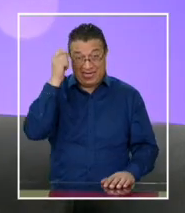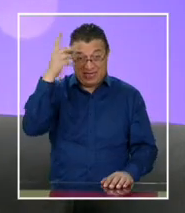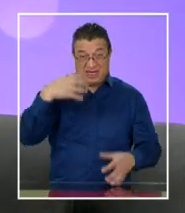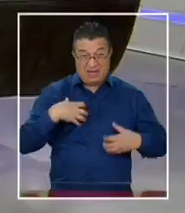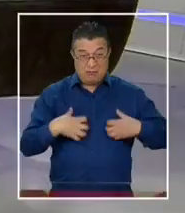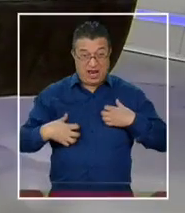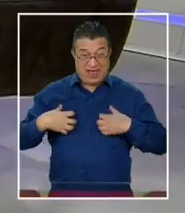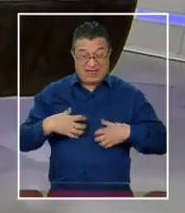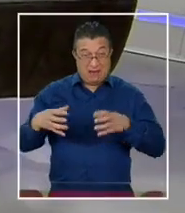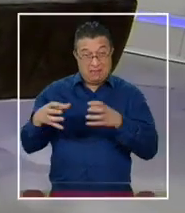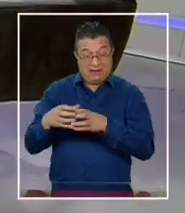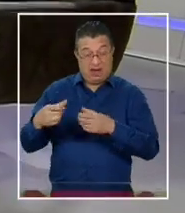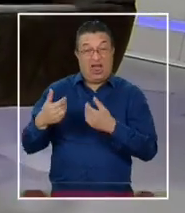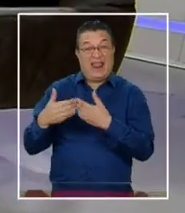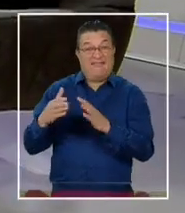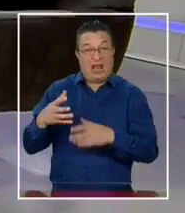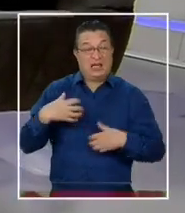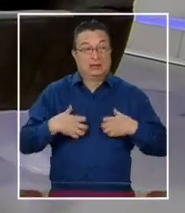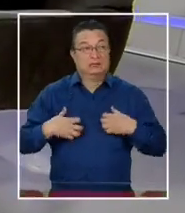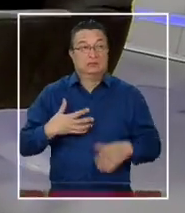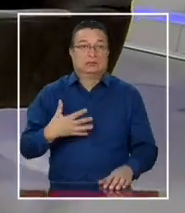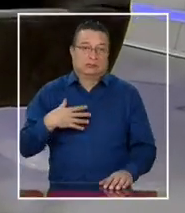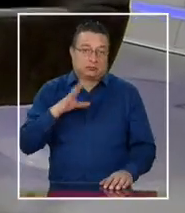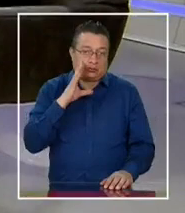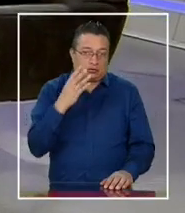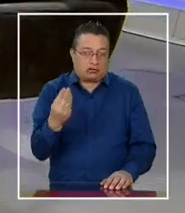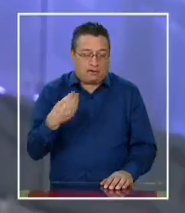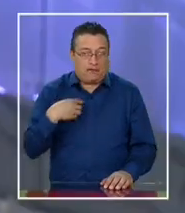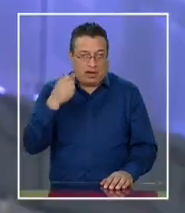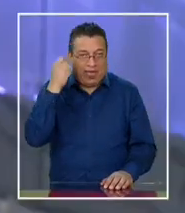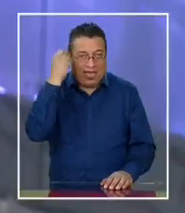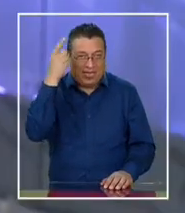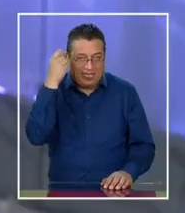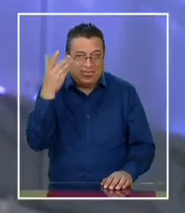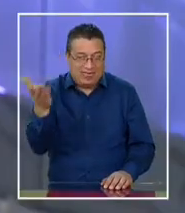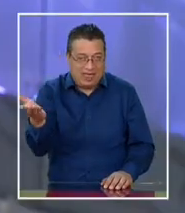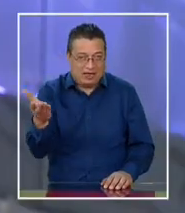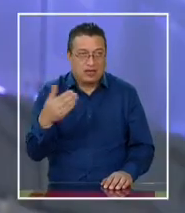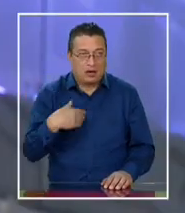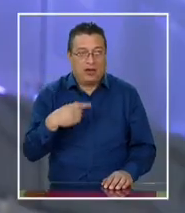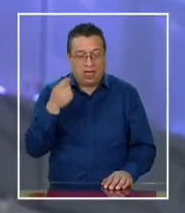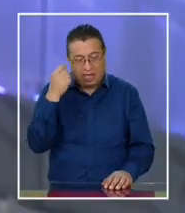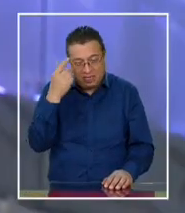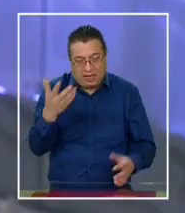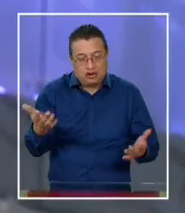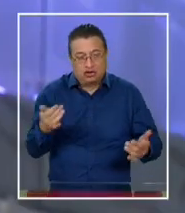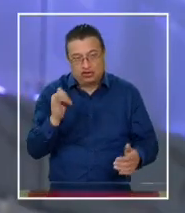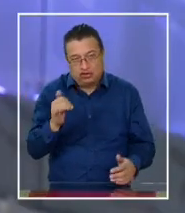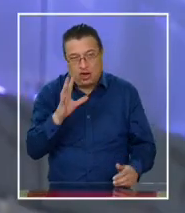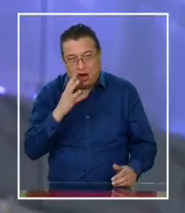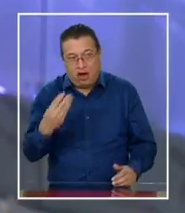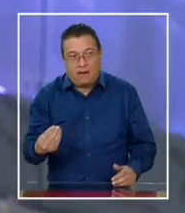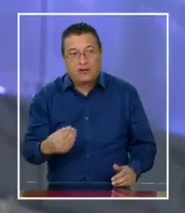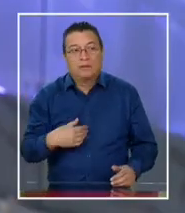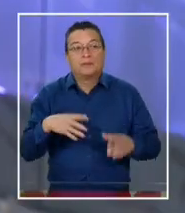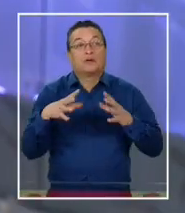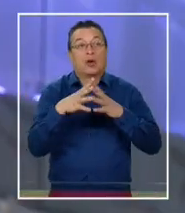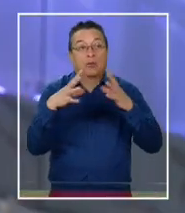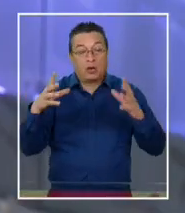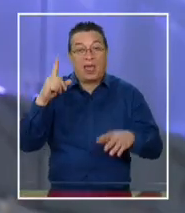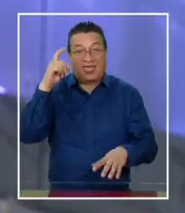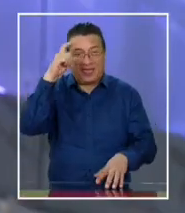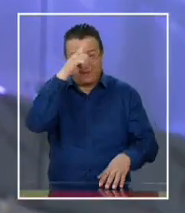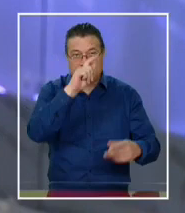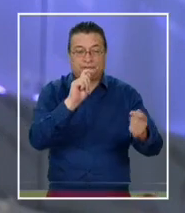del partido liberal bueno lógico que lo entiendo yo creo que sería inexplicable no entenderlo son muy difíciles